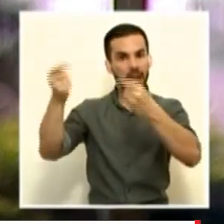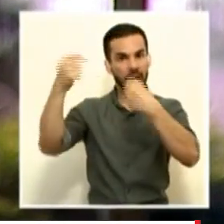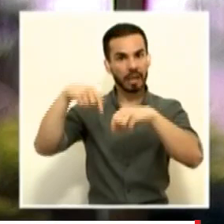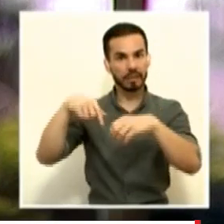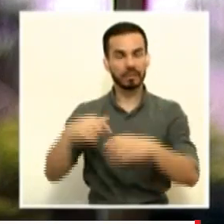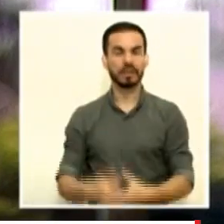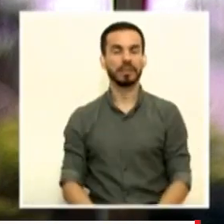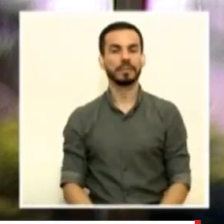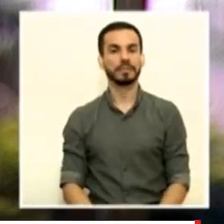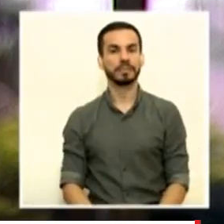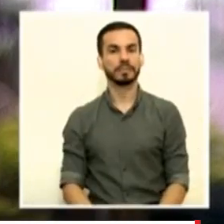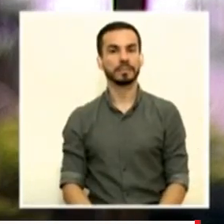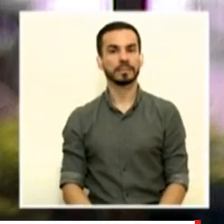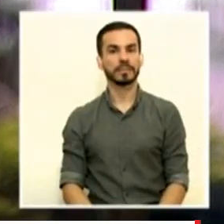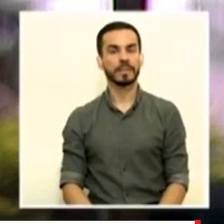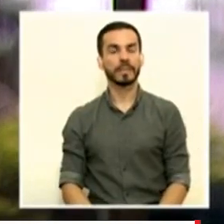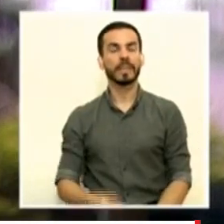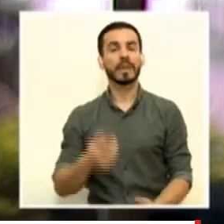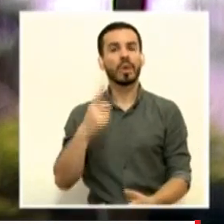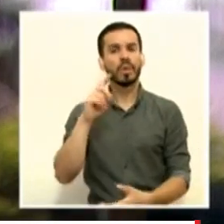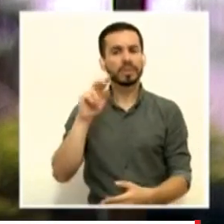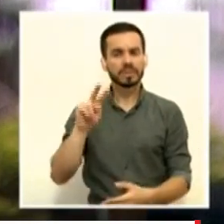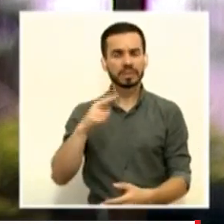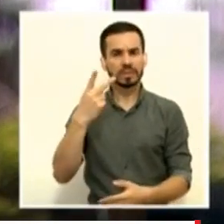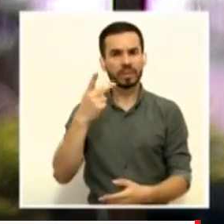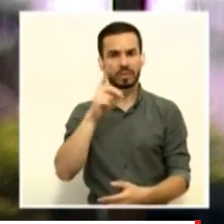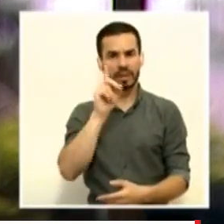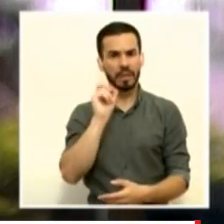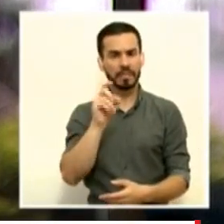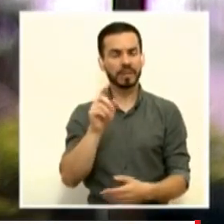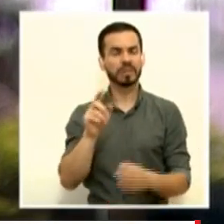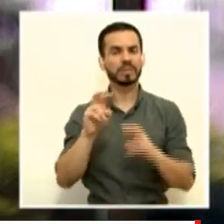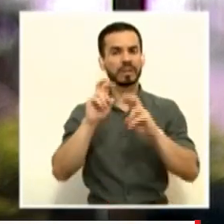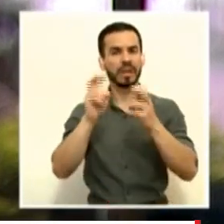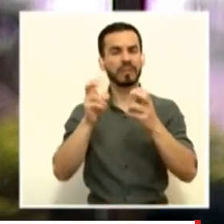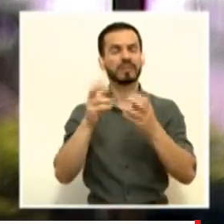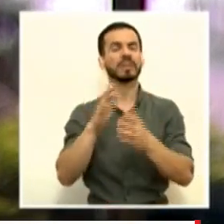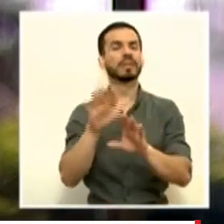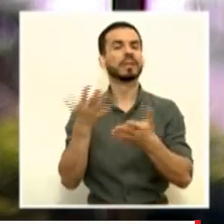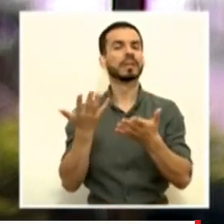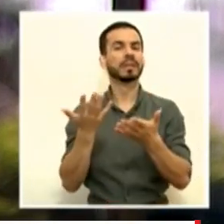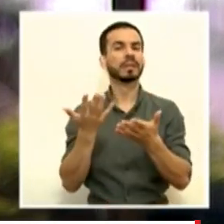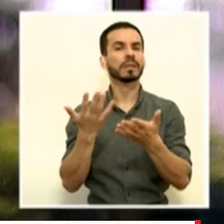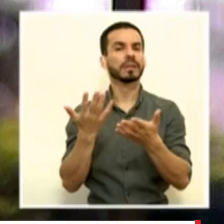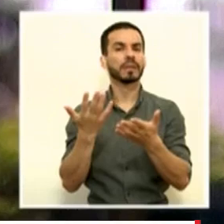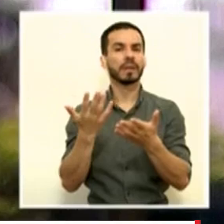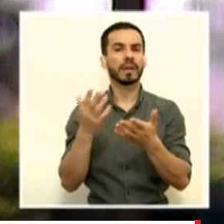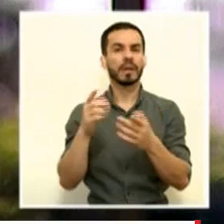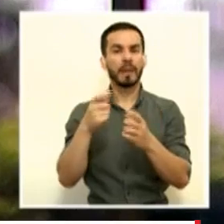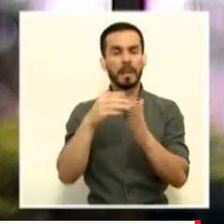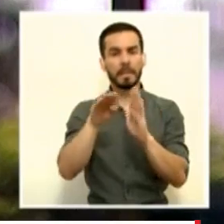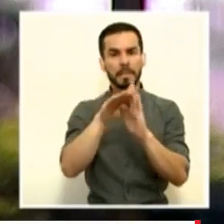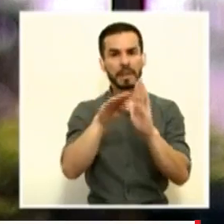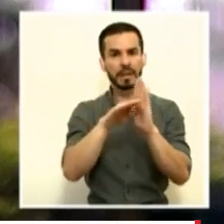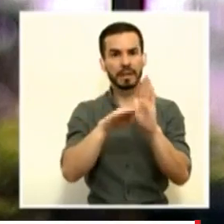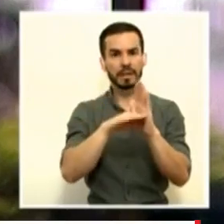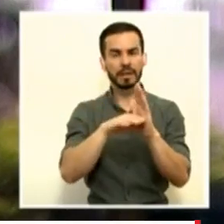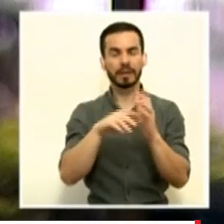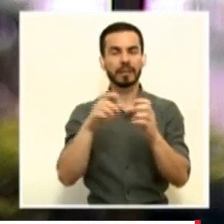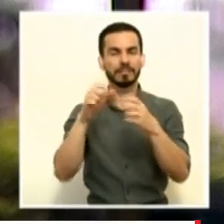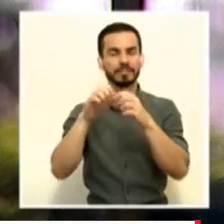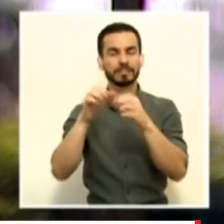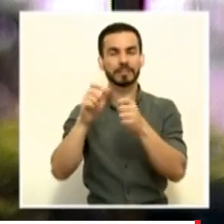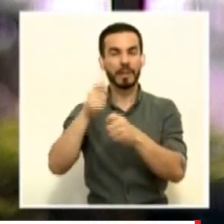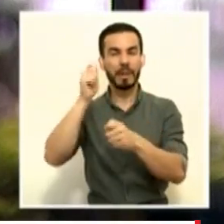entrada. Y una segunda consulta también sobre el tema de las medidas, bueno, del martillo que se